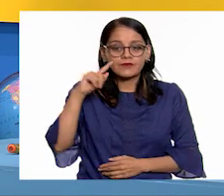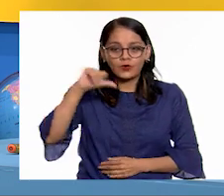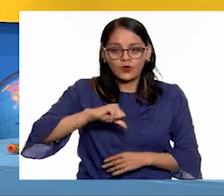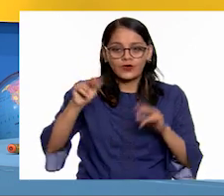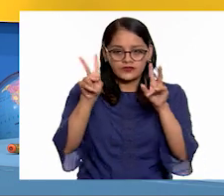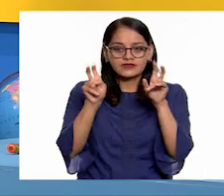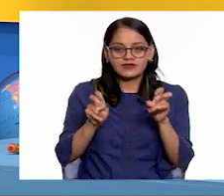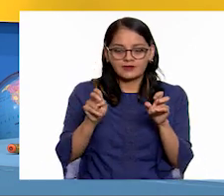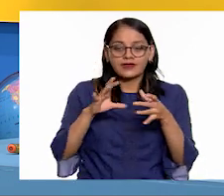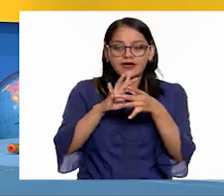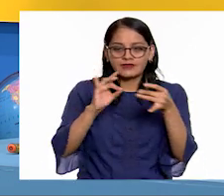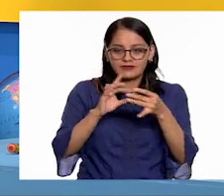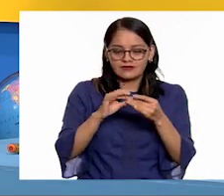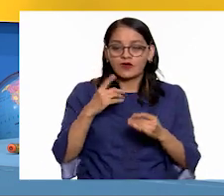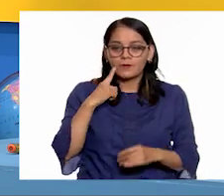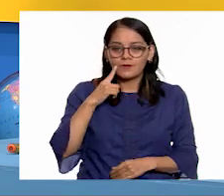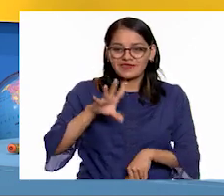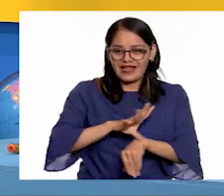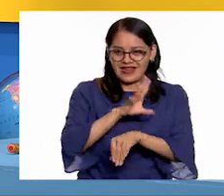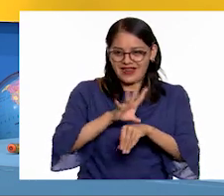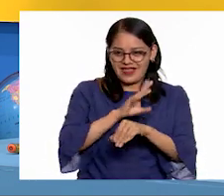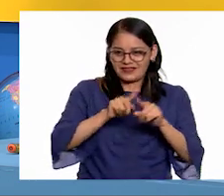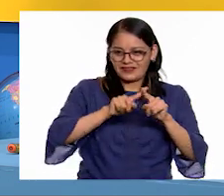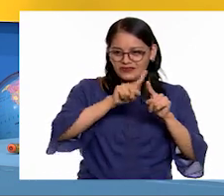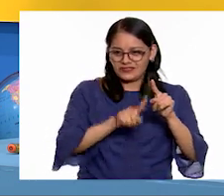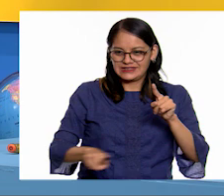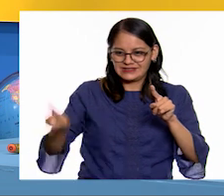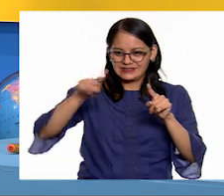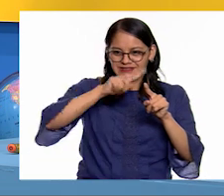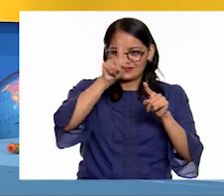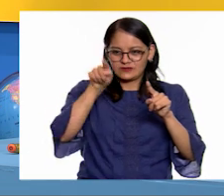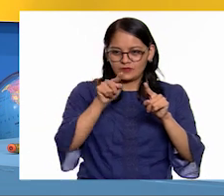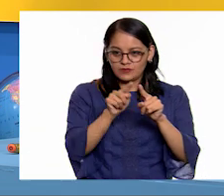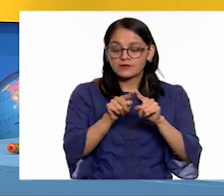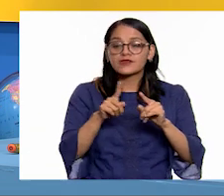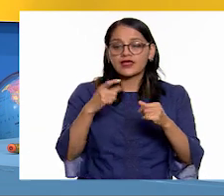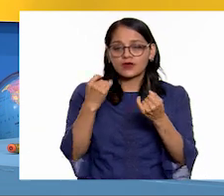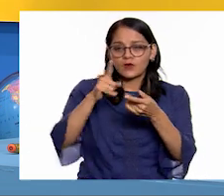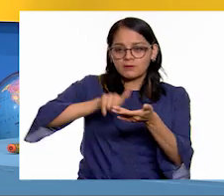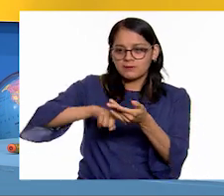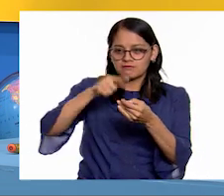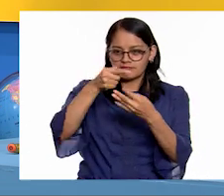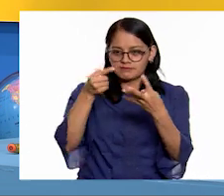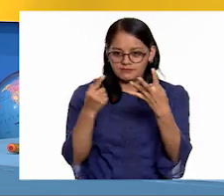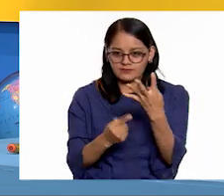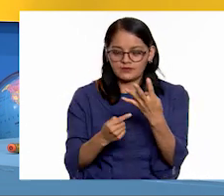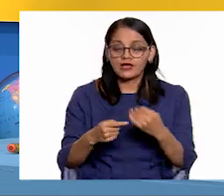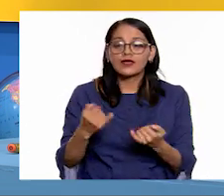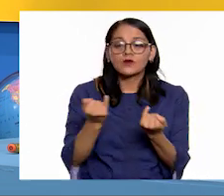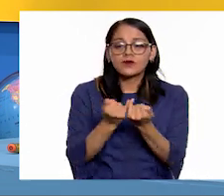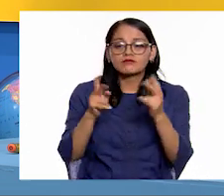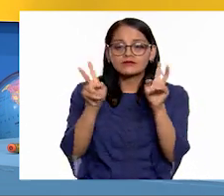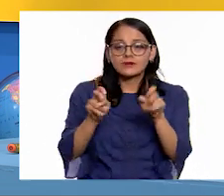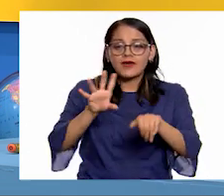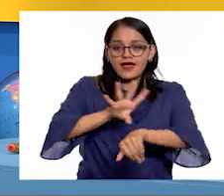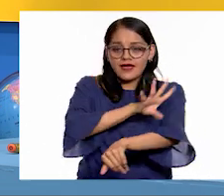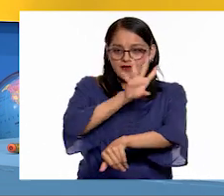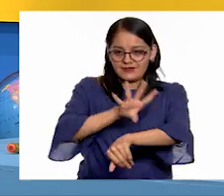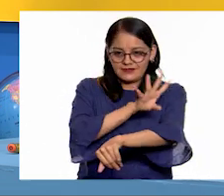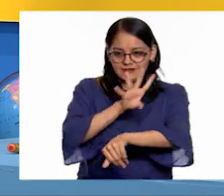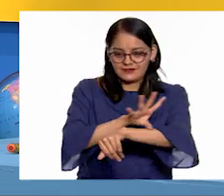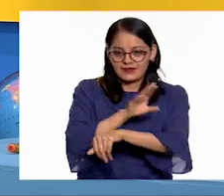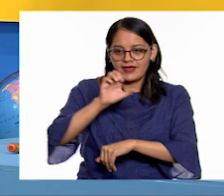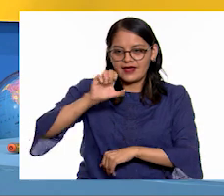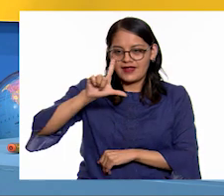el funcionamiento de un circuito eléctrico y sus componentes. Y para ello hablaremos de la electricidad e